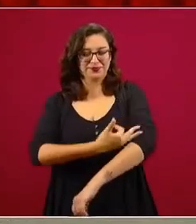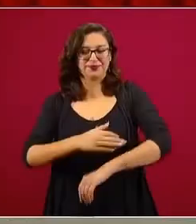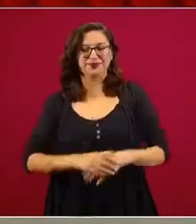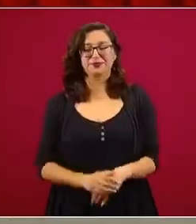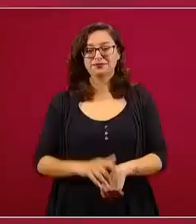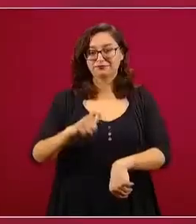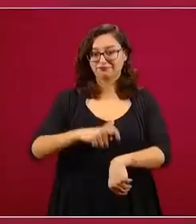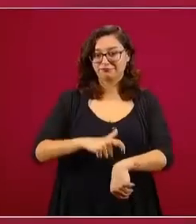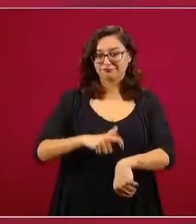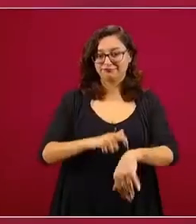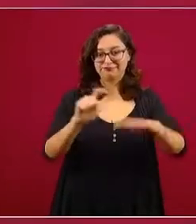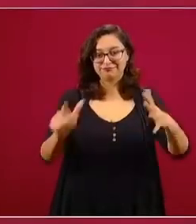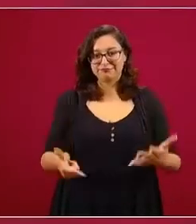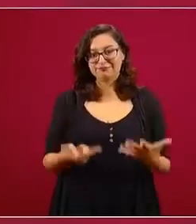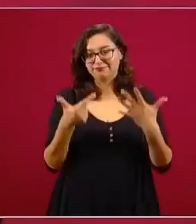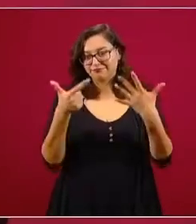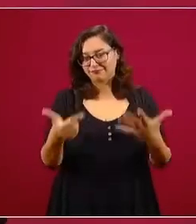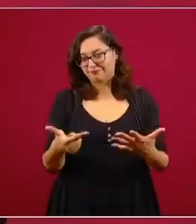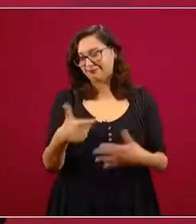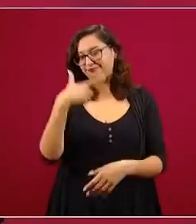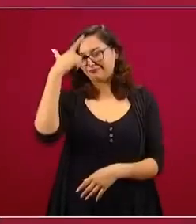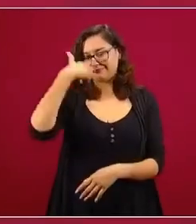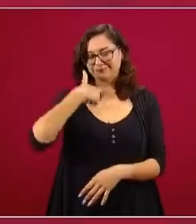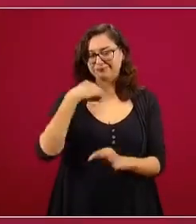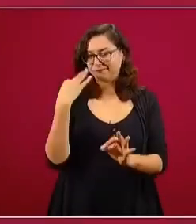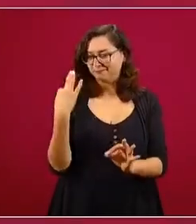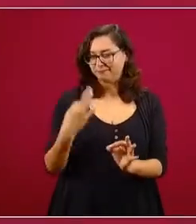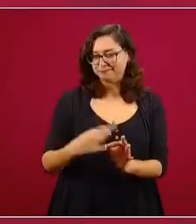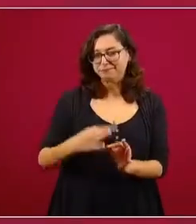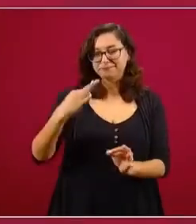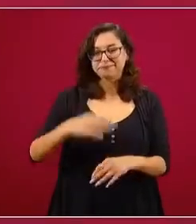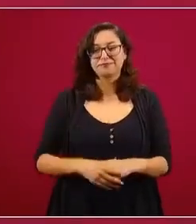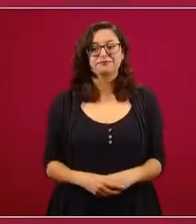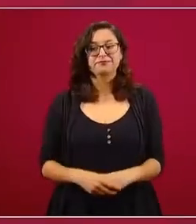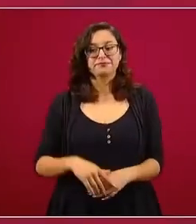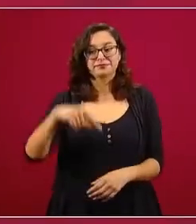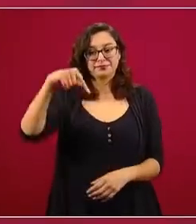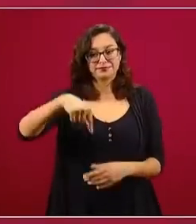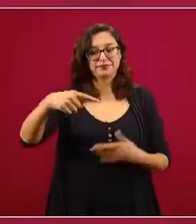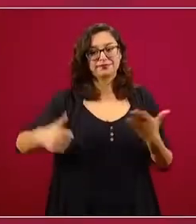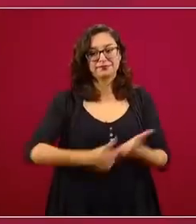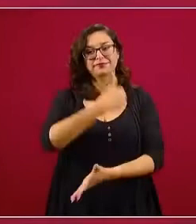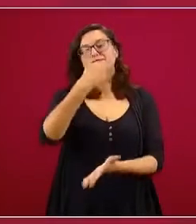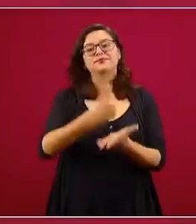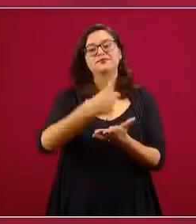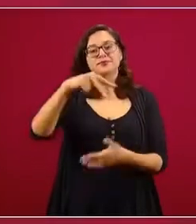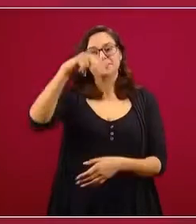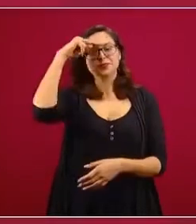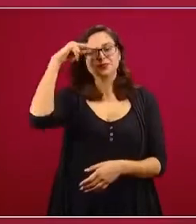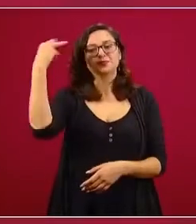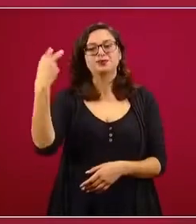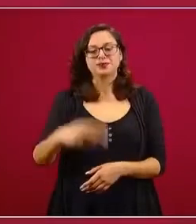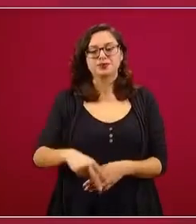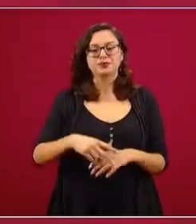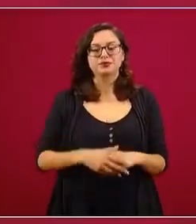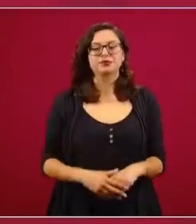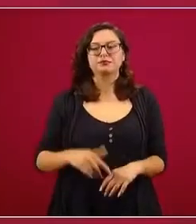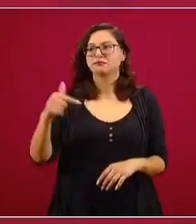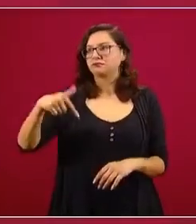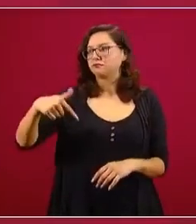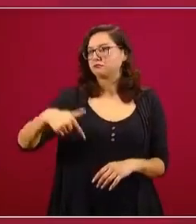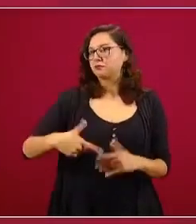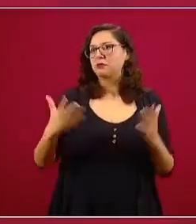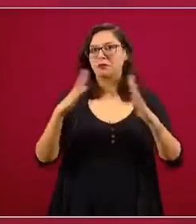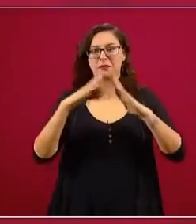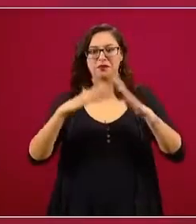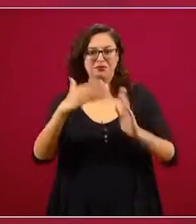Son exactamente las 7 de la noche aquí en la Ciudad de México. Estamos en Palacio Nacional. Desde